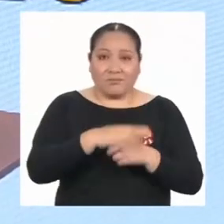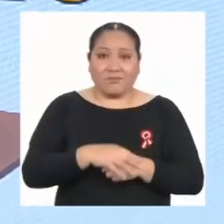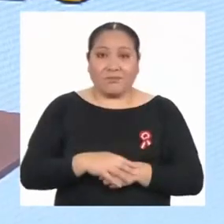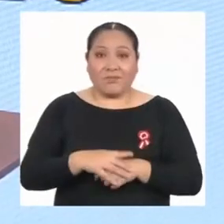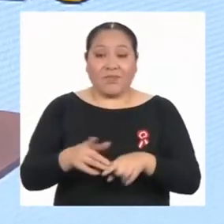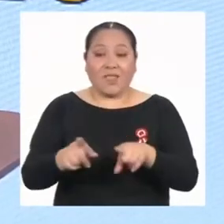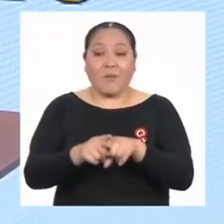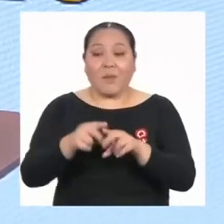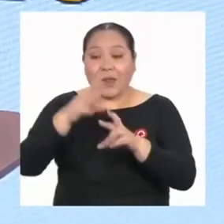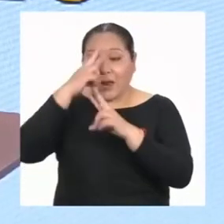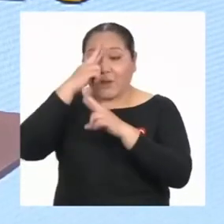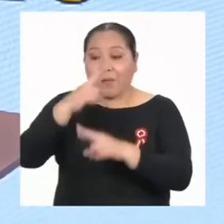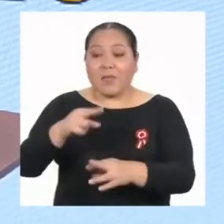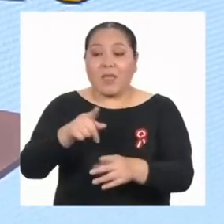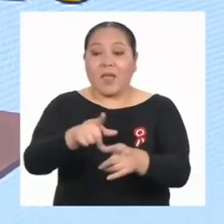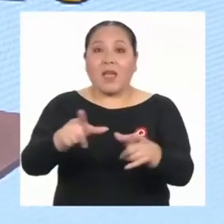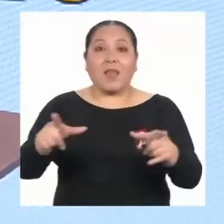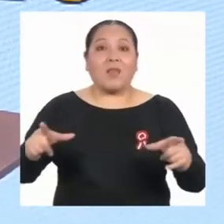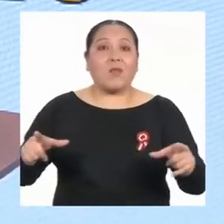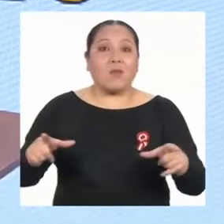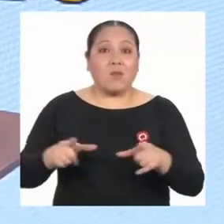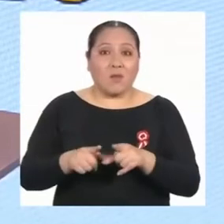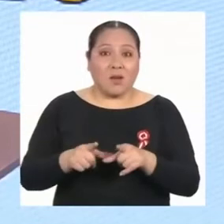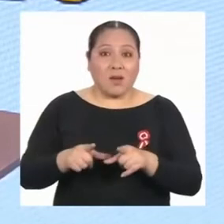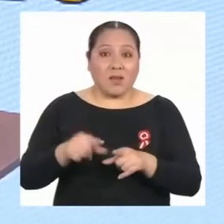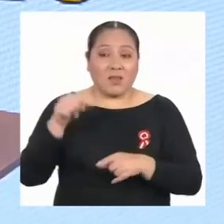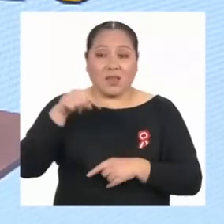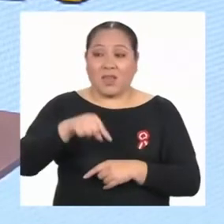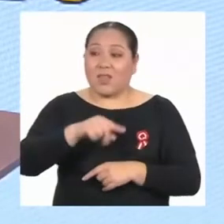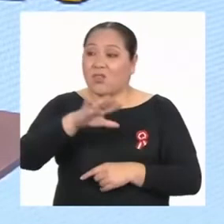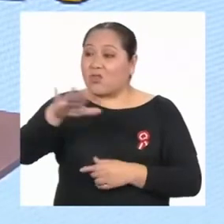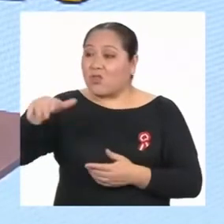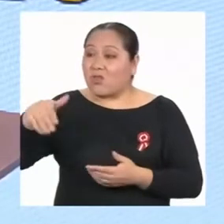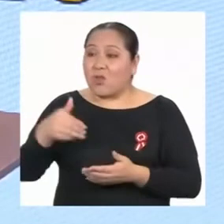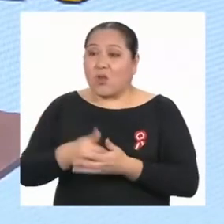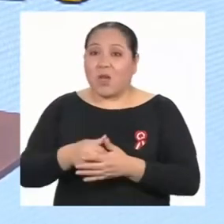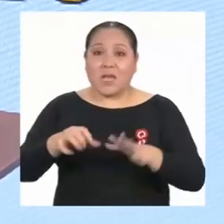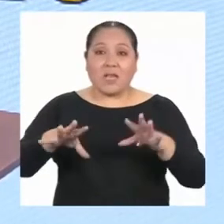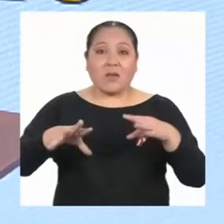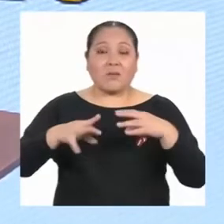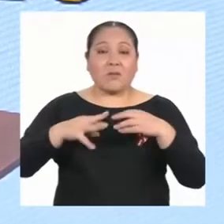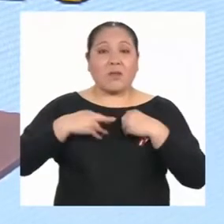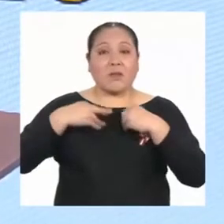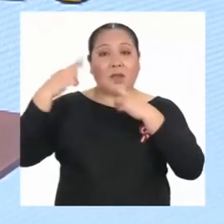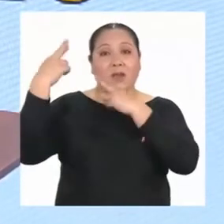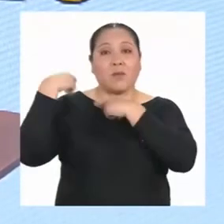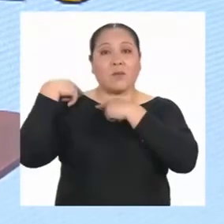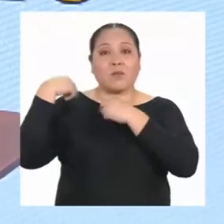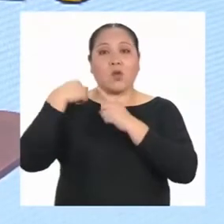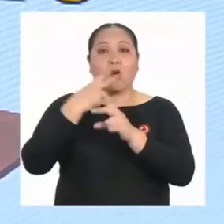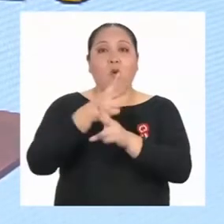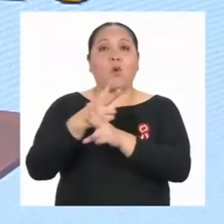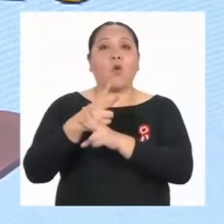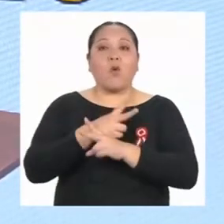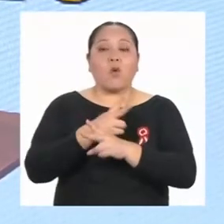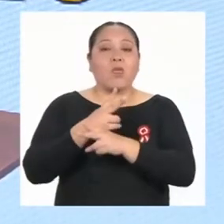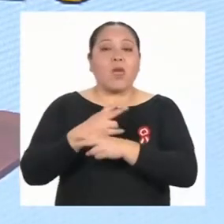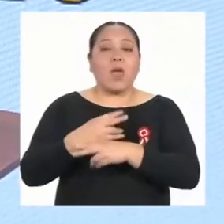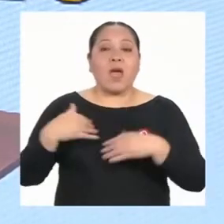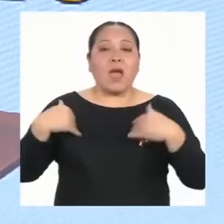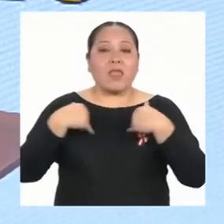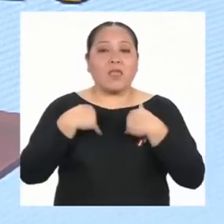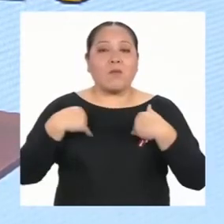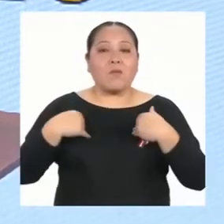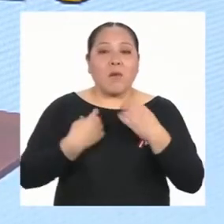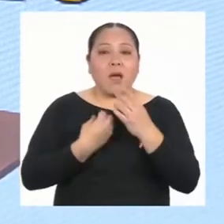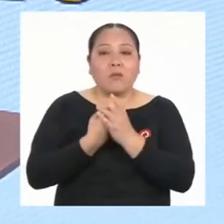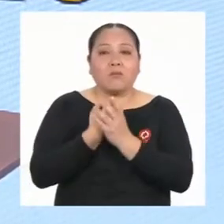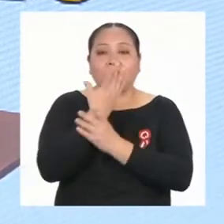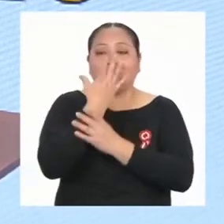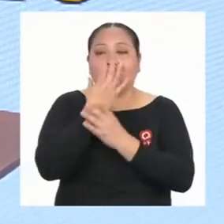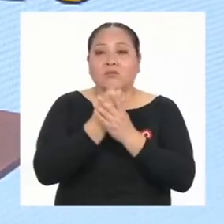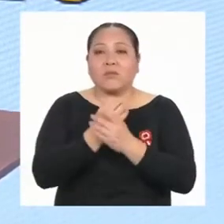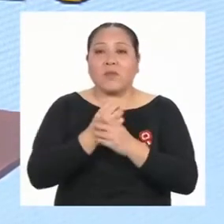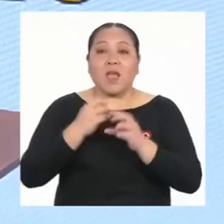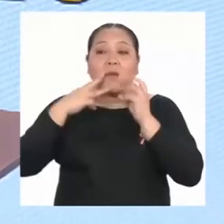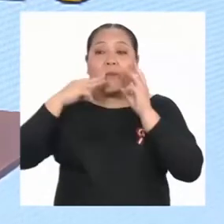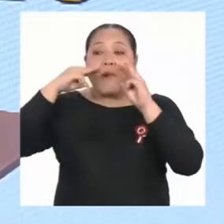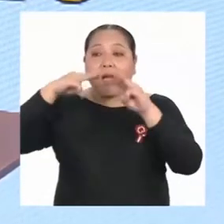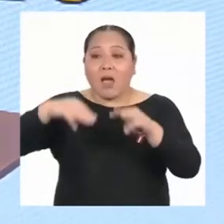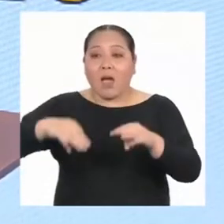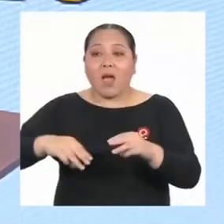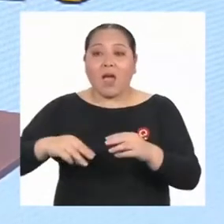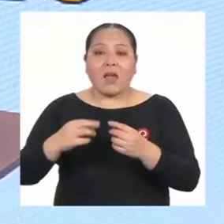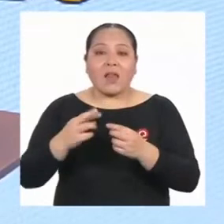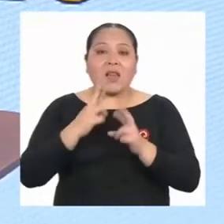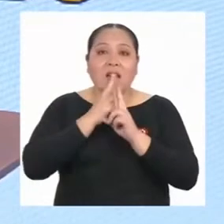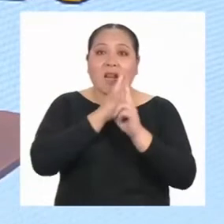que habitan, donde todas y todos estemos comprometidos con el cuidado de nuestra flora, de nuestra fauna, del mar, los ríos,